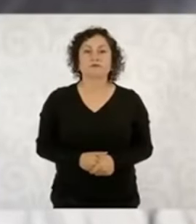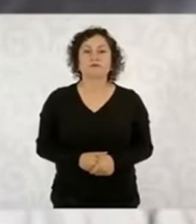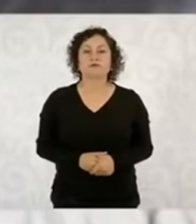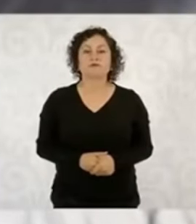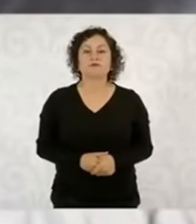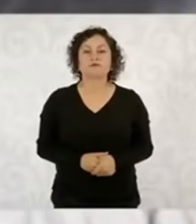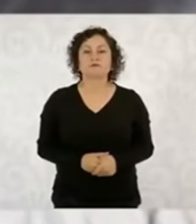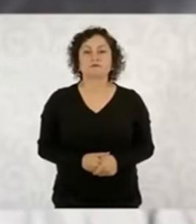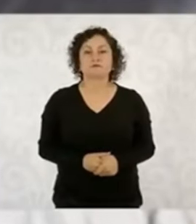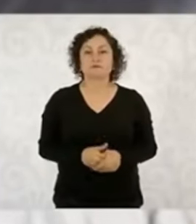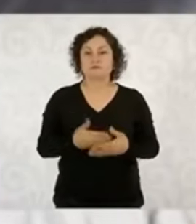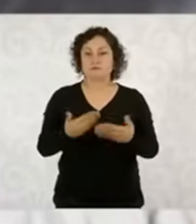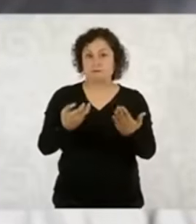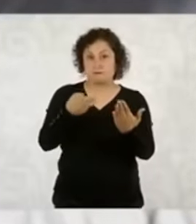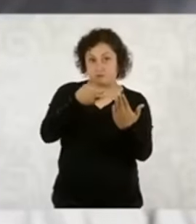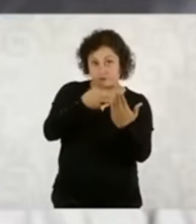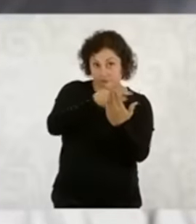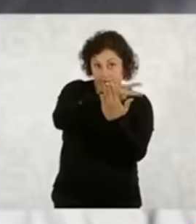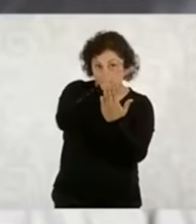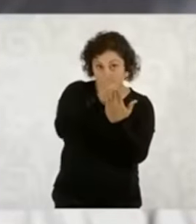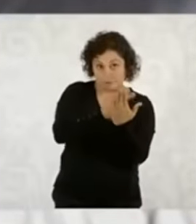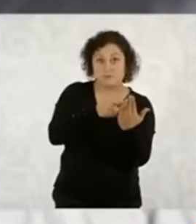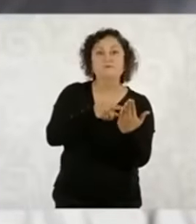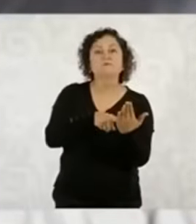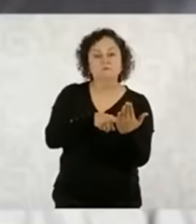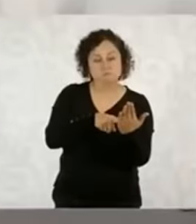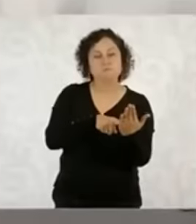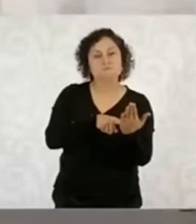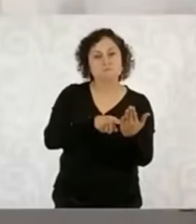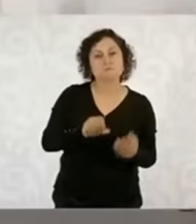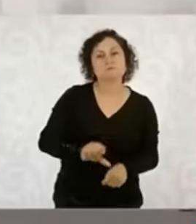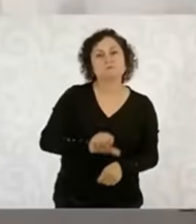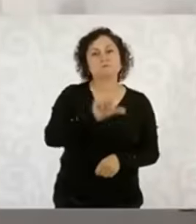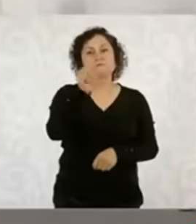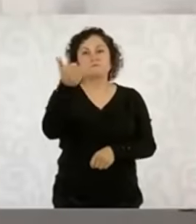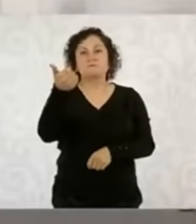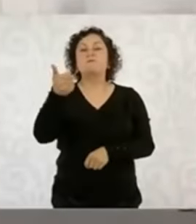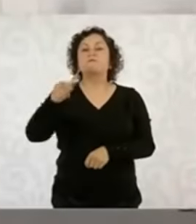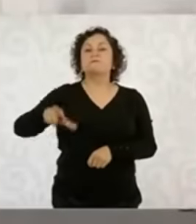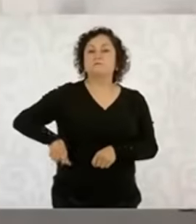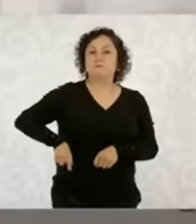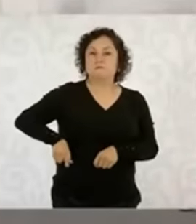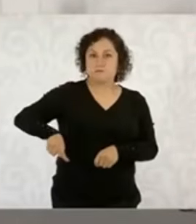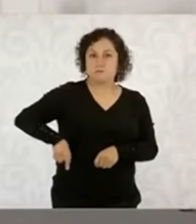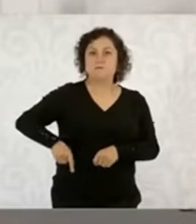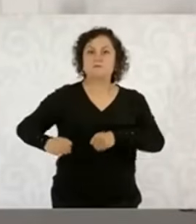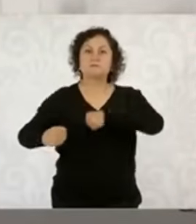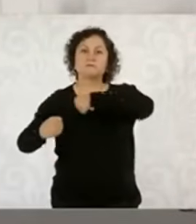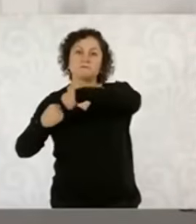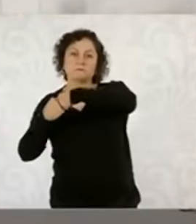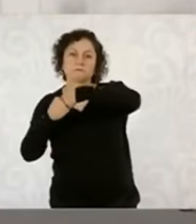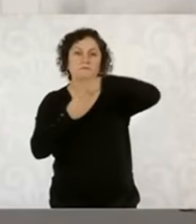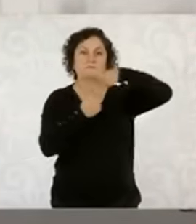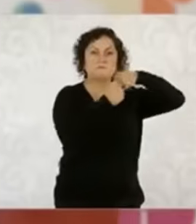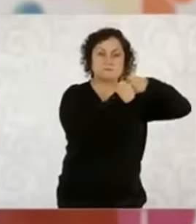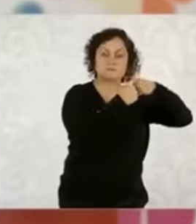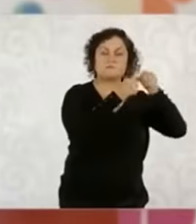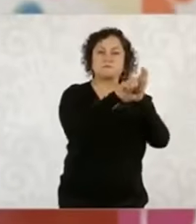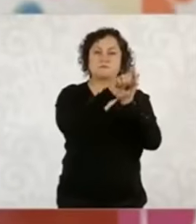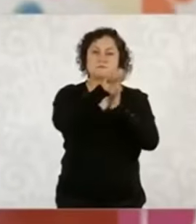Decir que en esta estrategia contamos con el apoyo de los gobiernos de los estados fronterizos de Baja